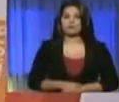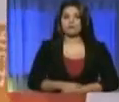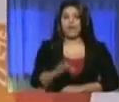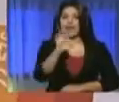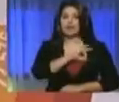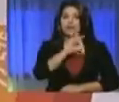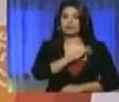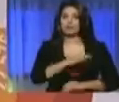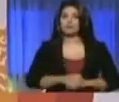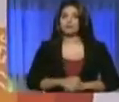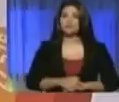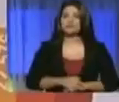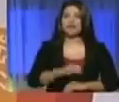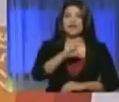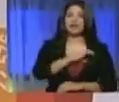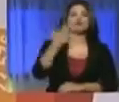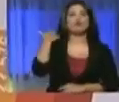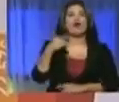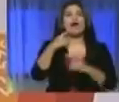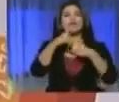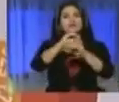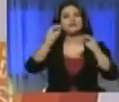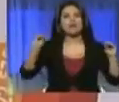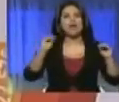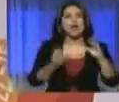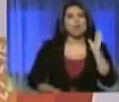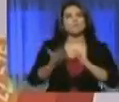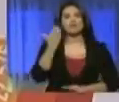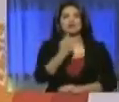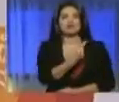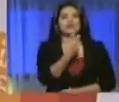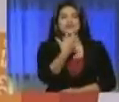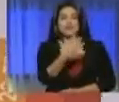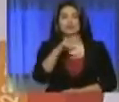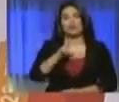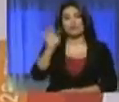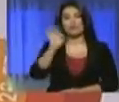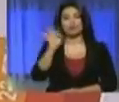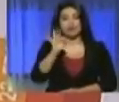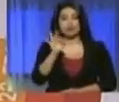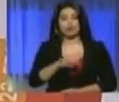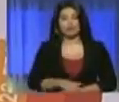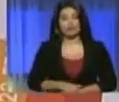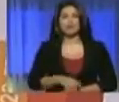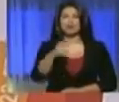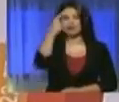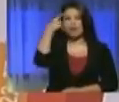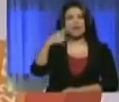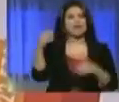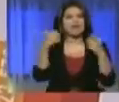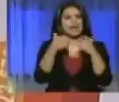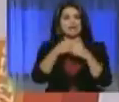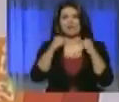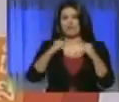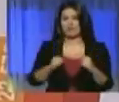en febrero yo anuncié un aumento integral del 52%, sabiendo que la guerra venía con todo, los